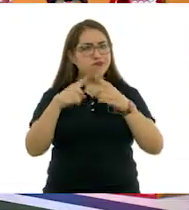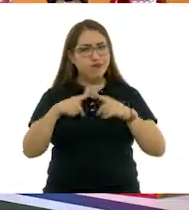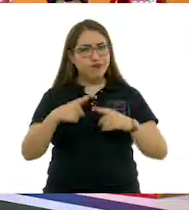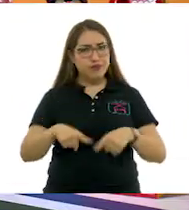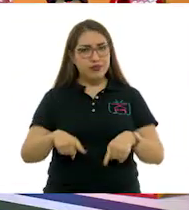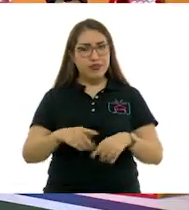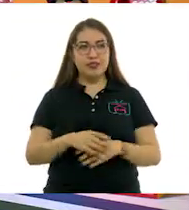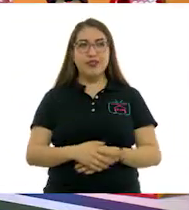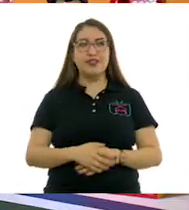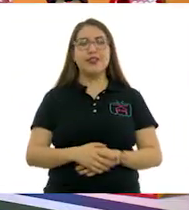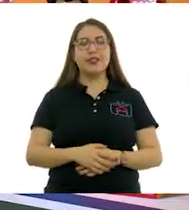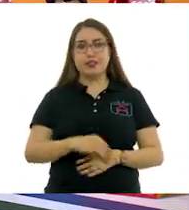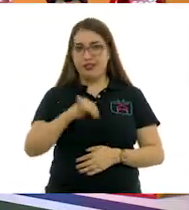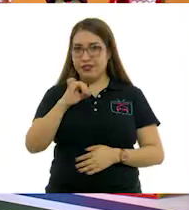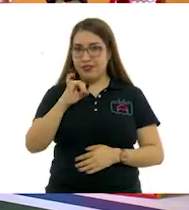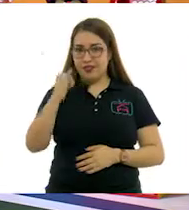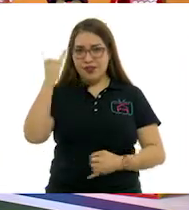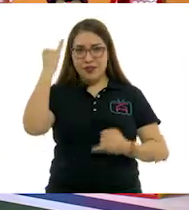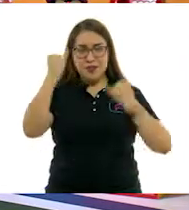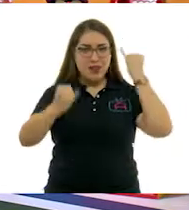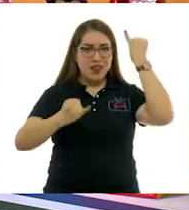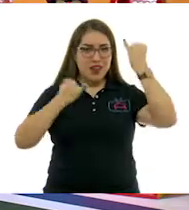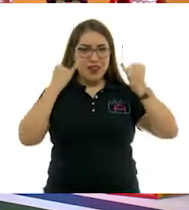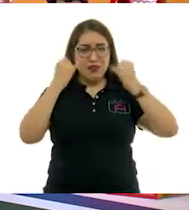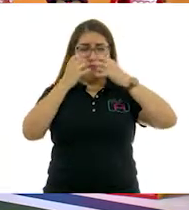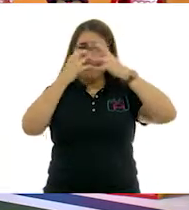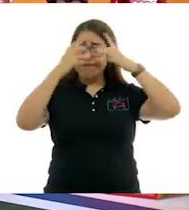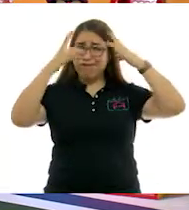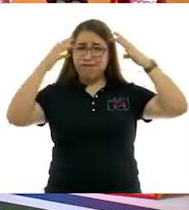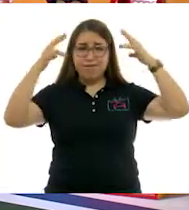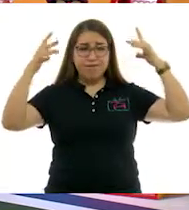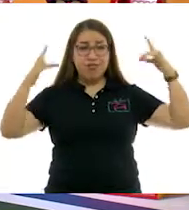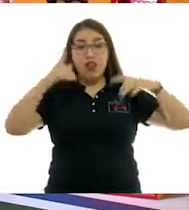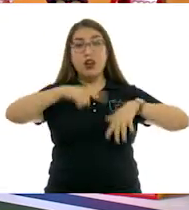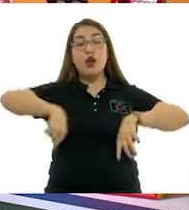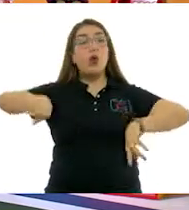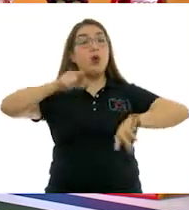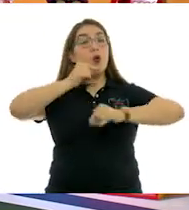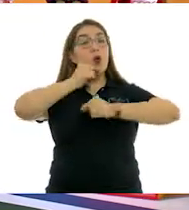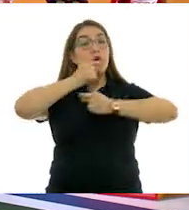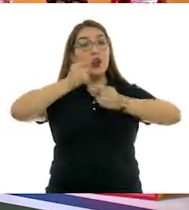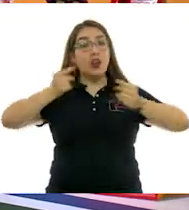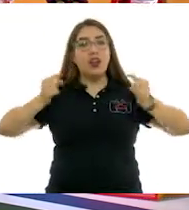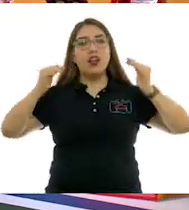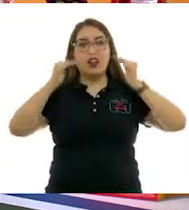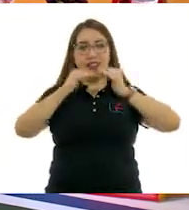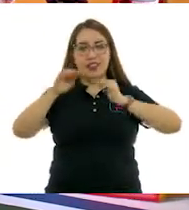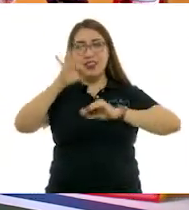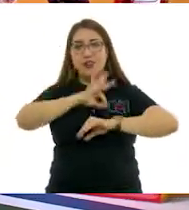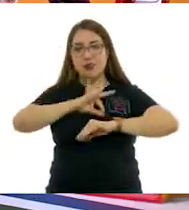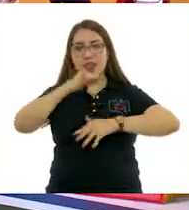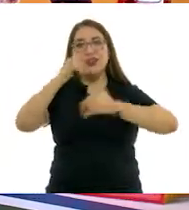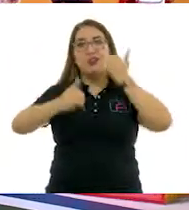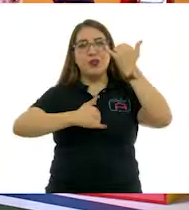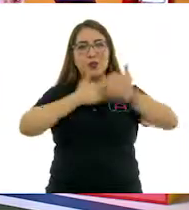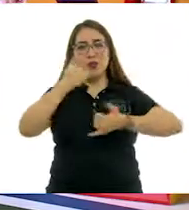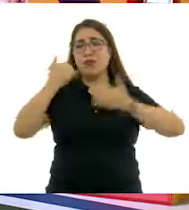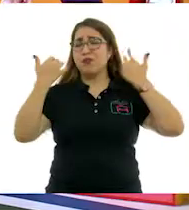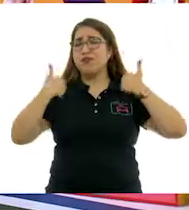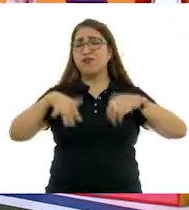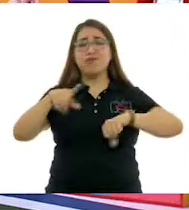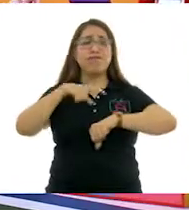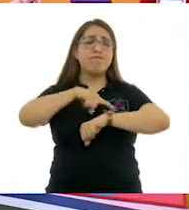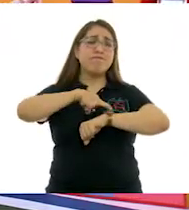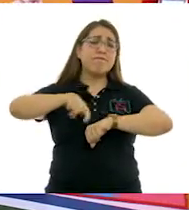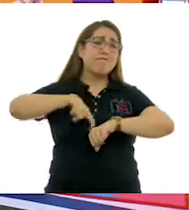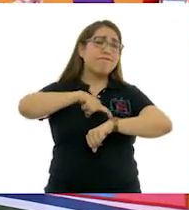es, la imaginación es infinita para que las niñas y los niños en casa puedan hacer este juego y se pueden pasar